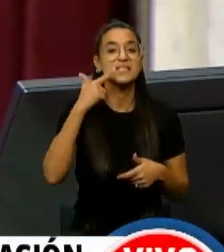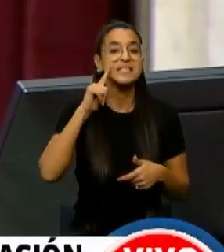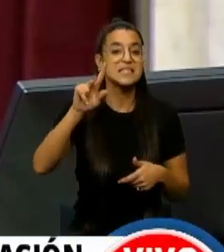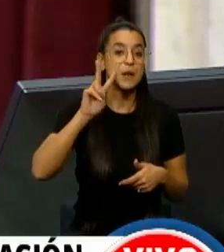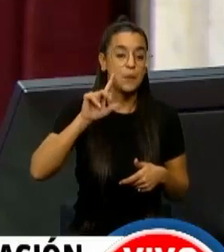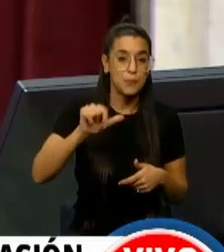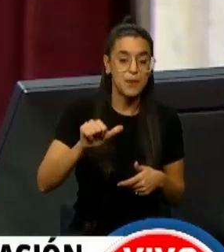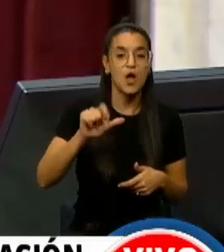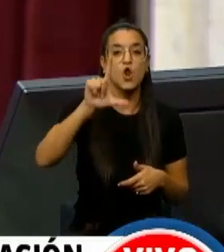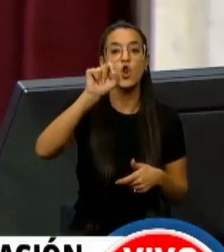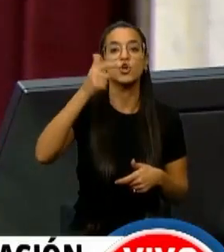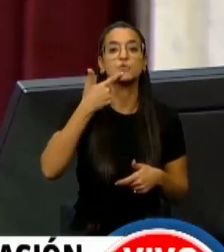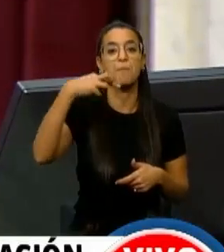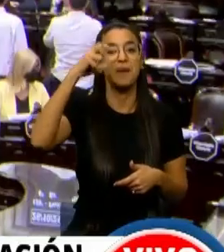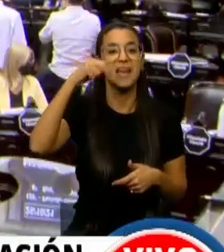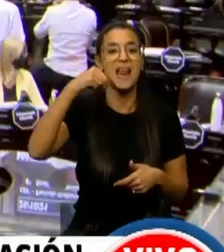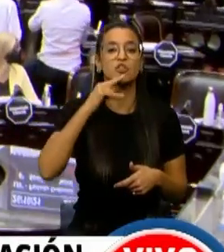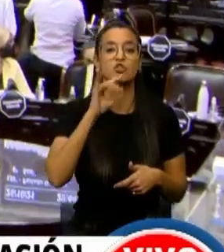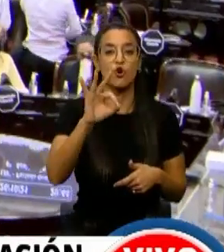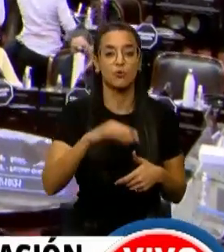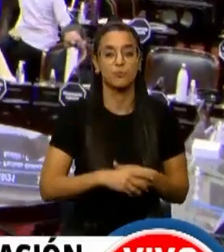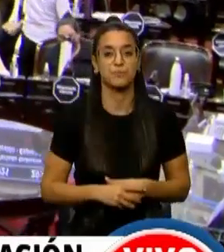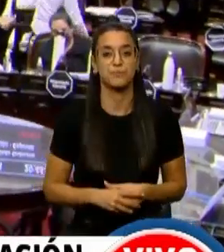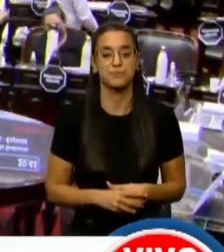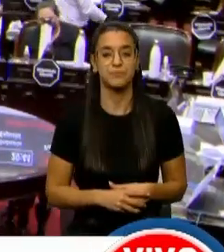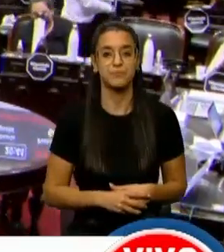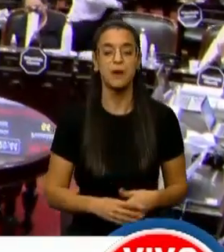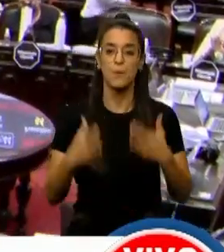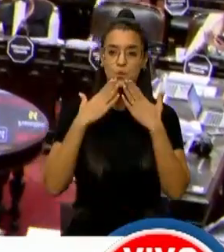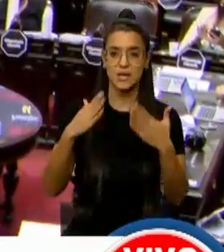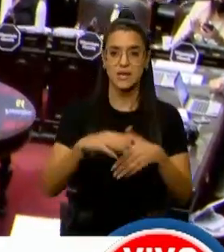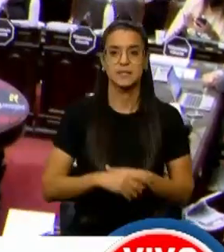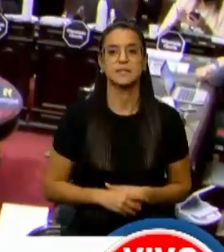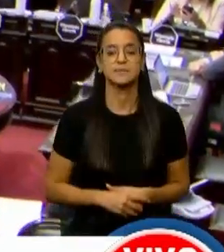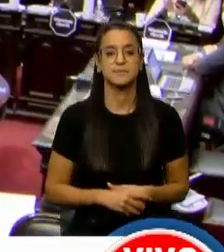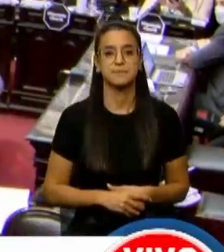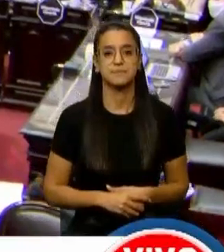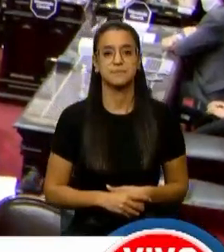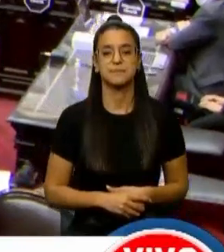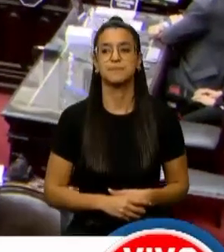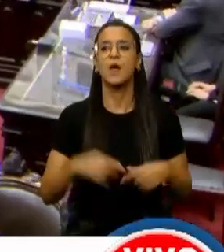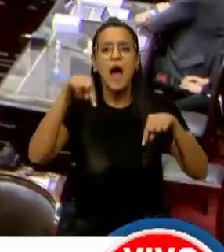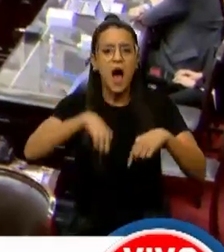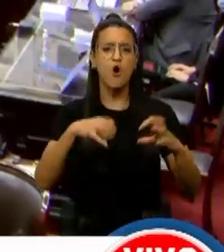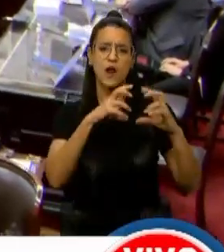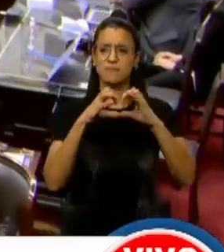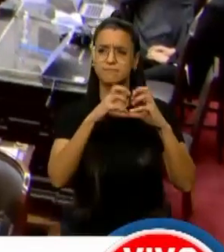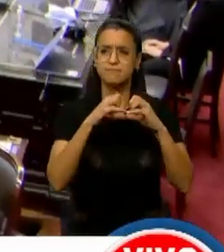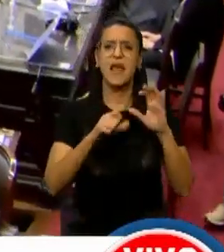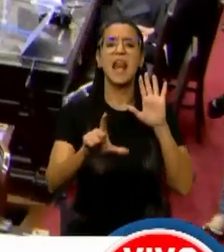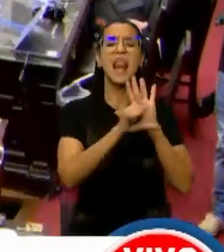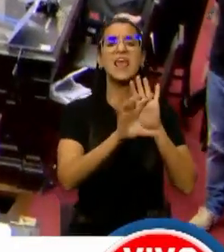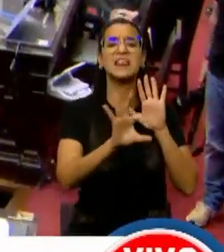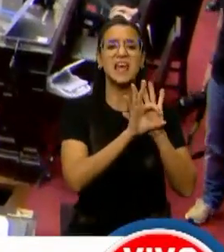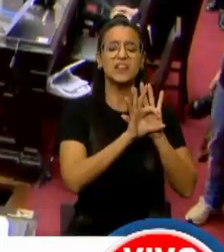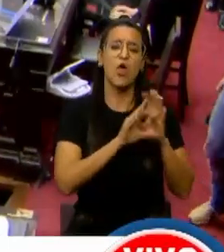Silvia Gabriela Lospenato. Muchas gracias, presidente. Estamos debatiendo la ley del